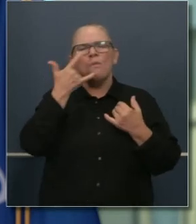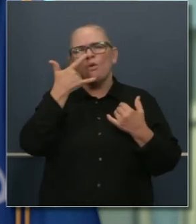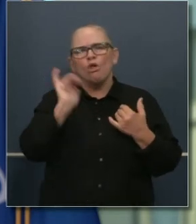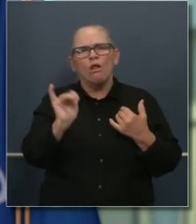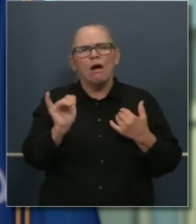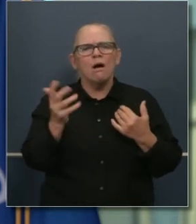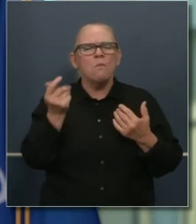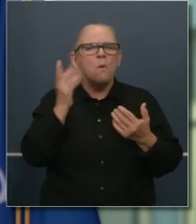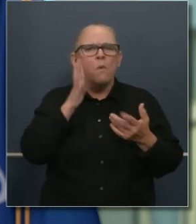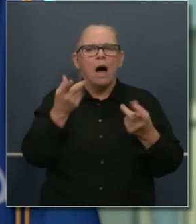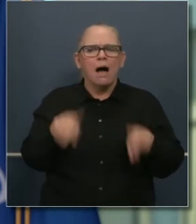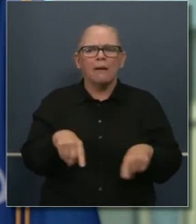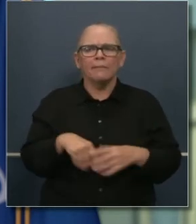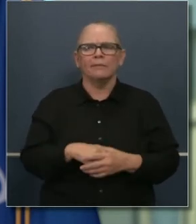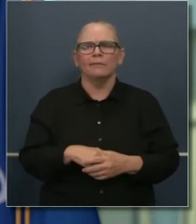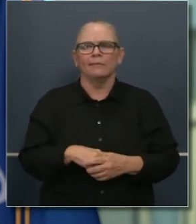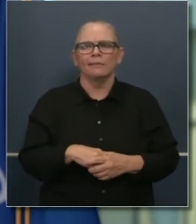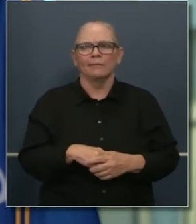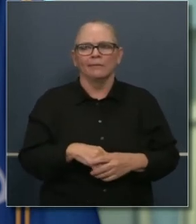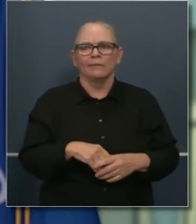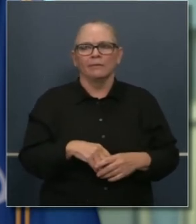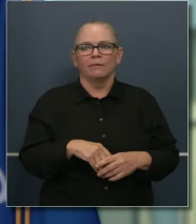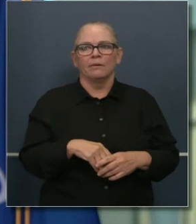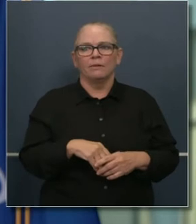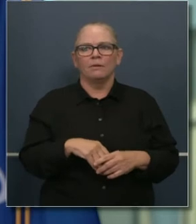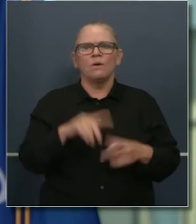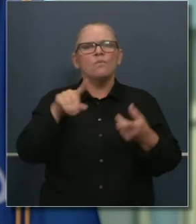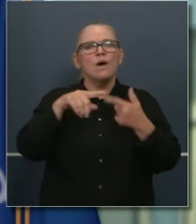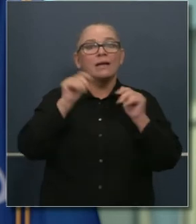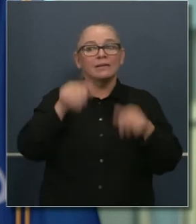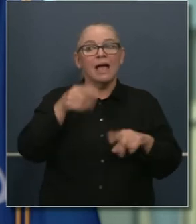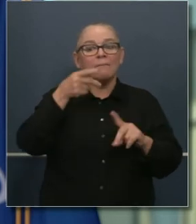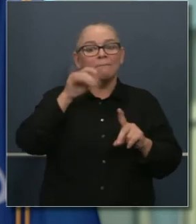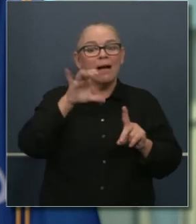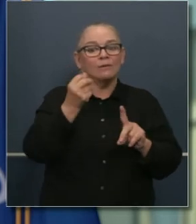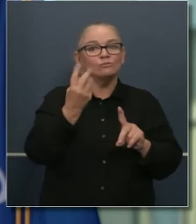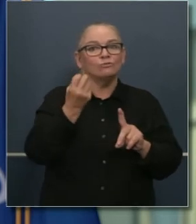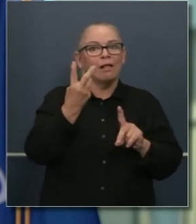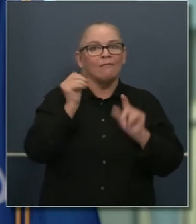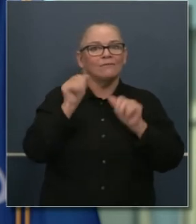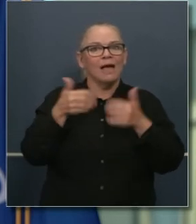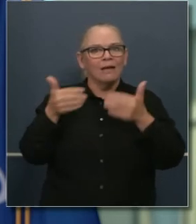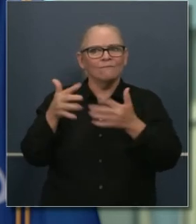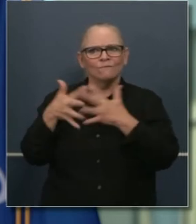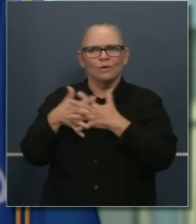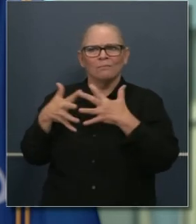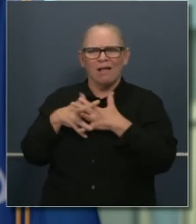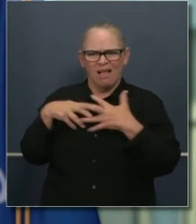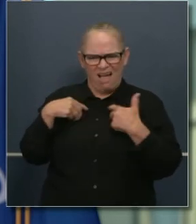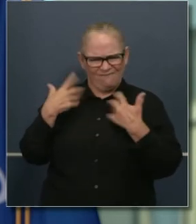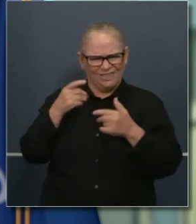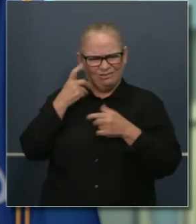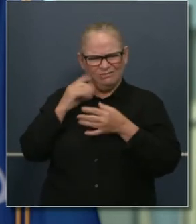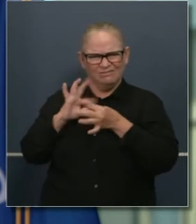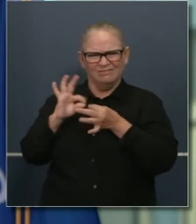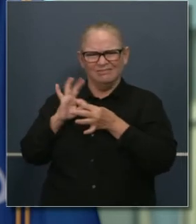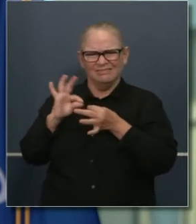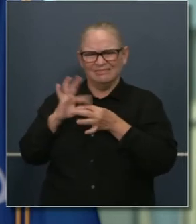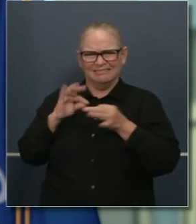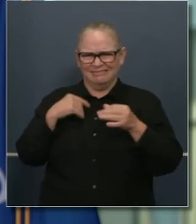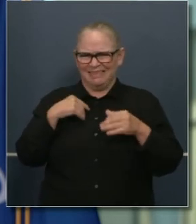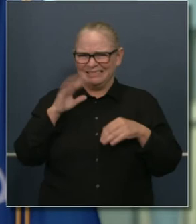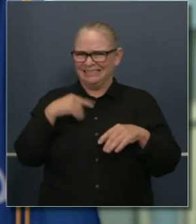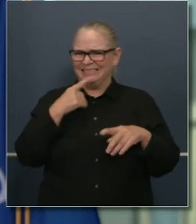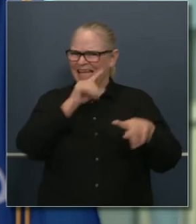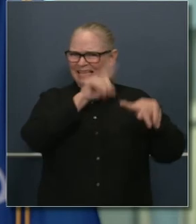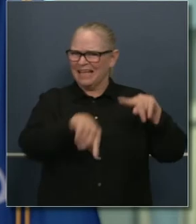tiene que suceder para que pueda empezar otra vez el fútbol se puede seguir con el fútbol nadie dice